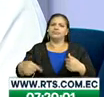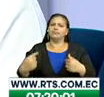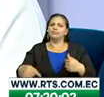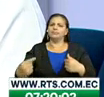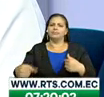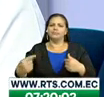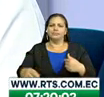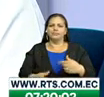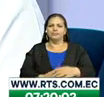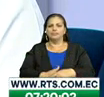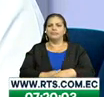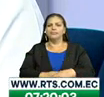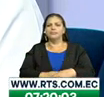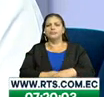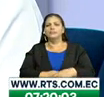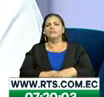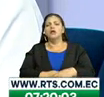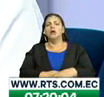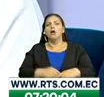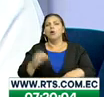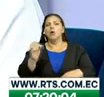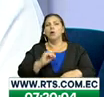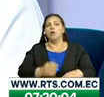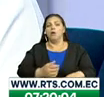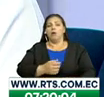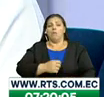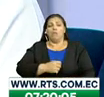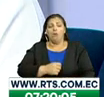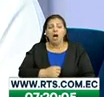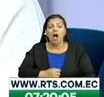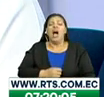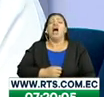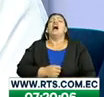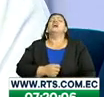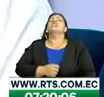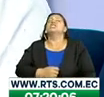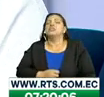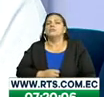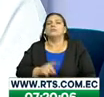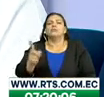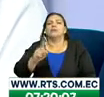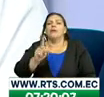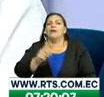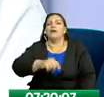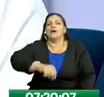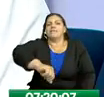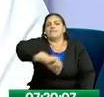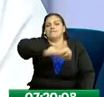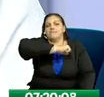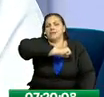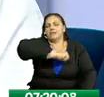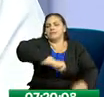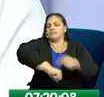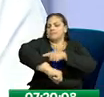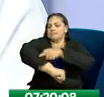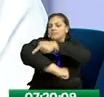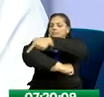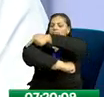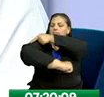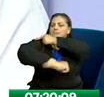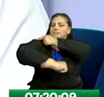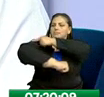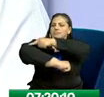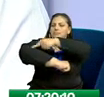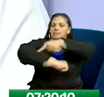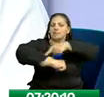Cuando tengamos alguna necesidad de toser, de estornudar, hay que usar el ángulo interno del codo,